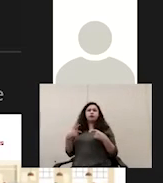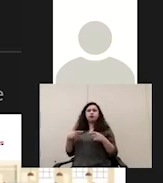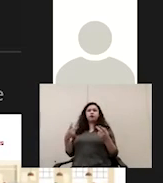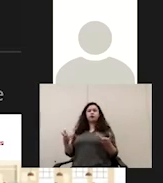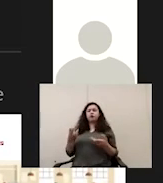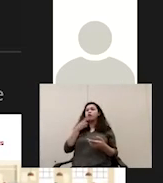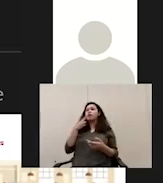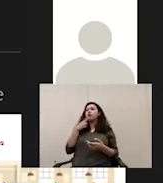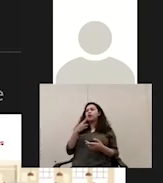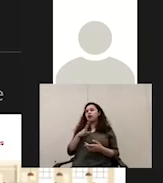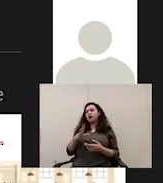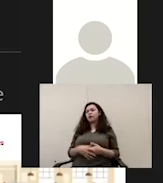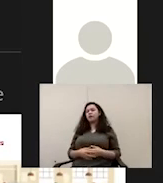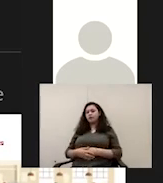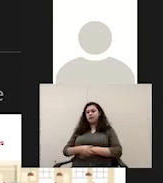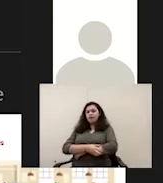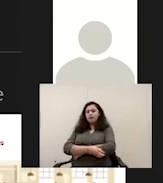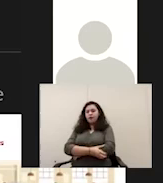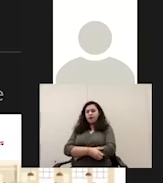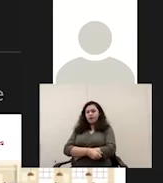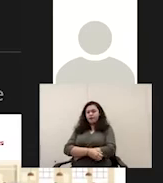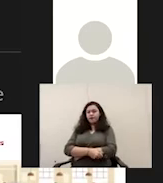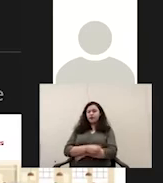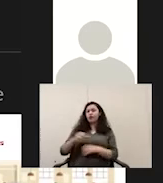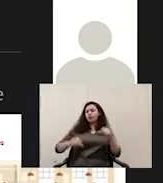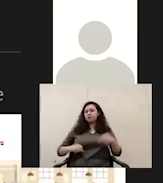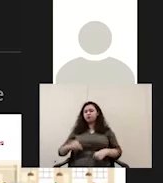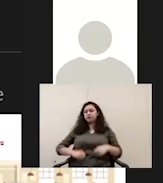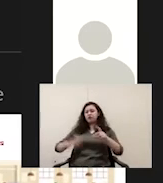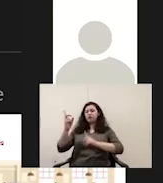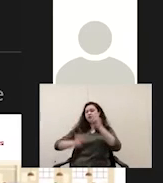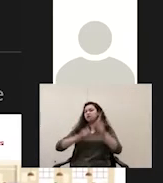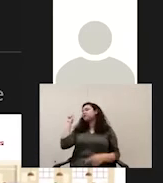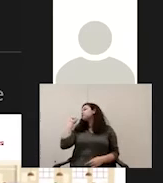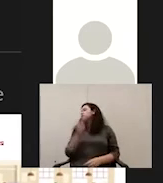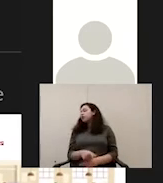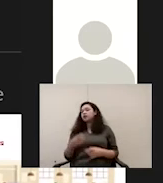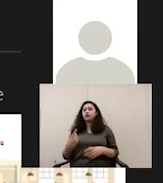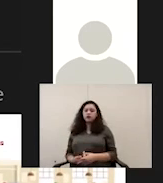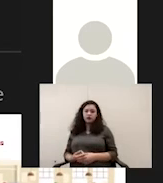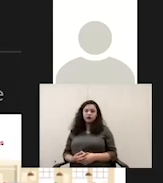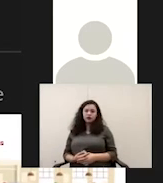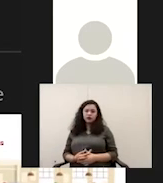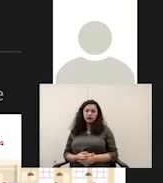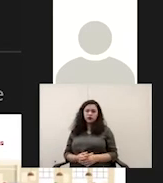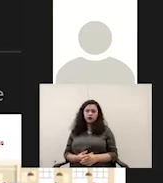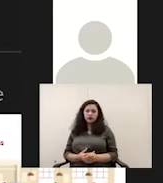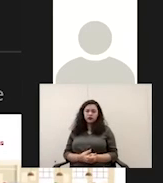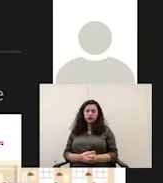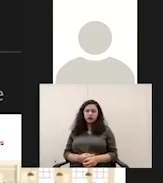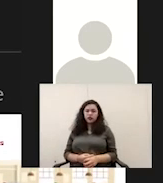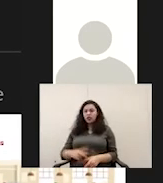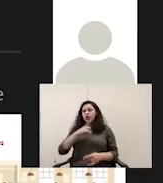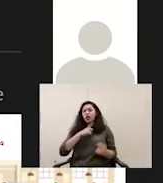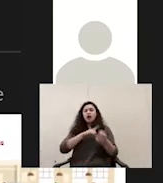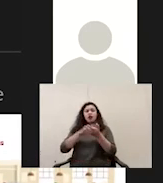usando. Si hay actividades deportivas, pues lo mismo. Es importante que se lleve una limpieza continua